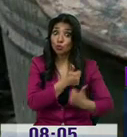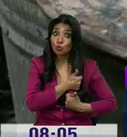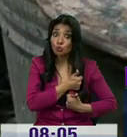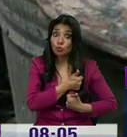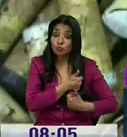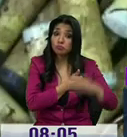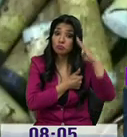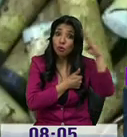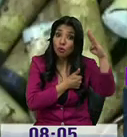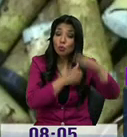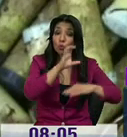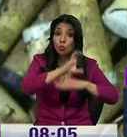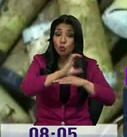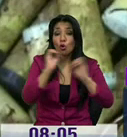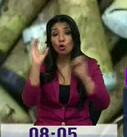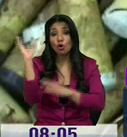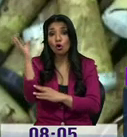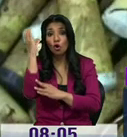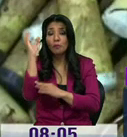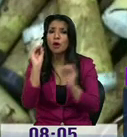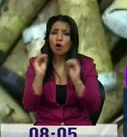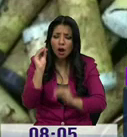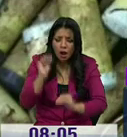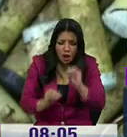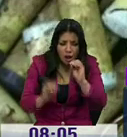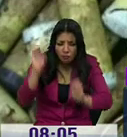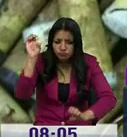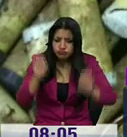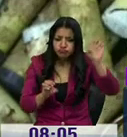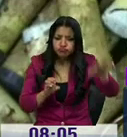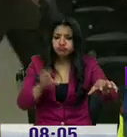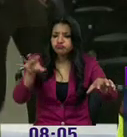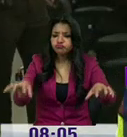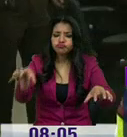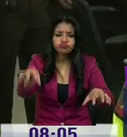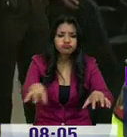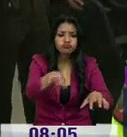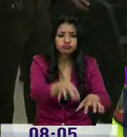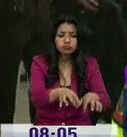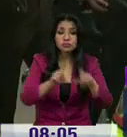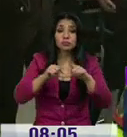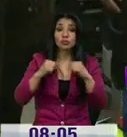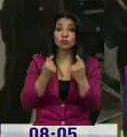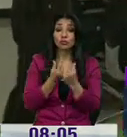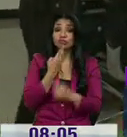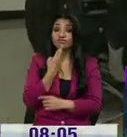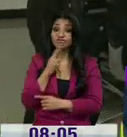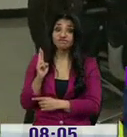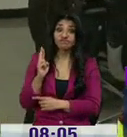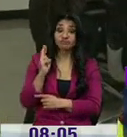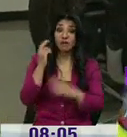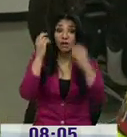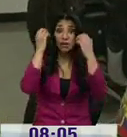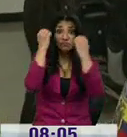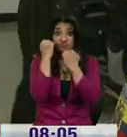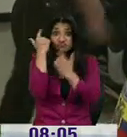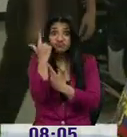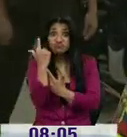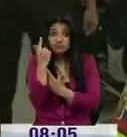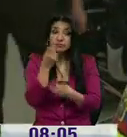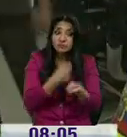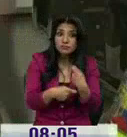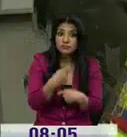y colombianas, así como instalaciones estratégicas en los dos países. En grupos armados, pues ellos negociaron